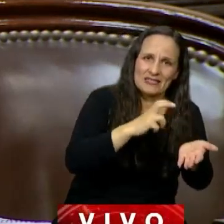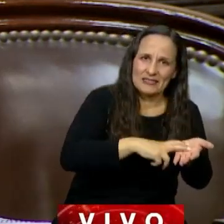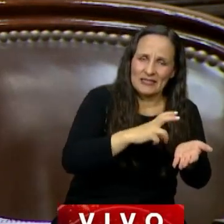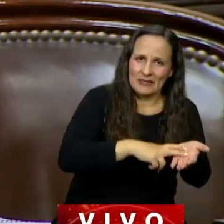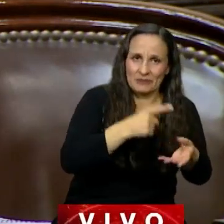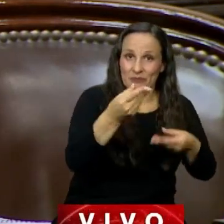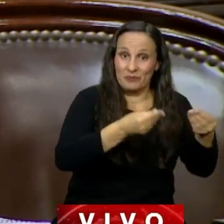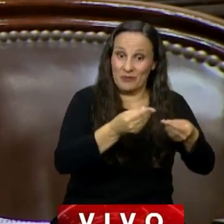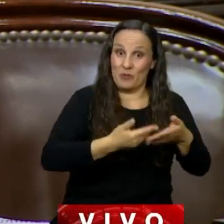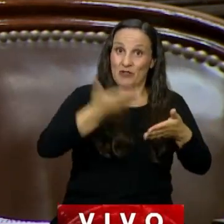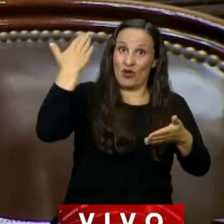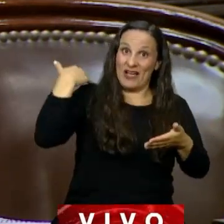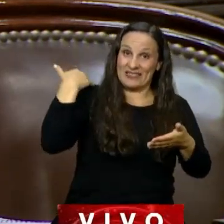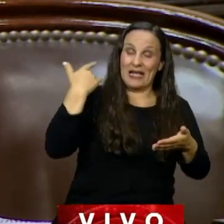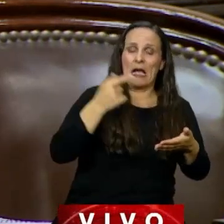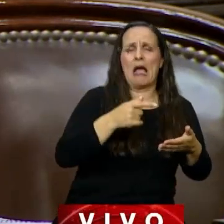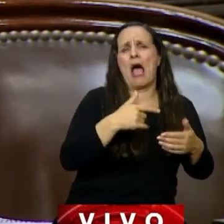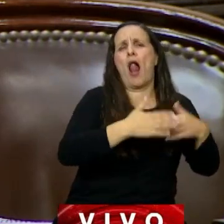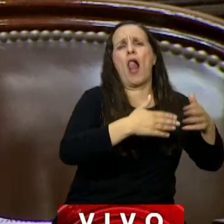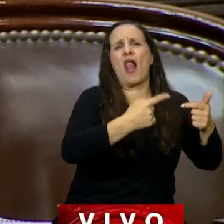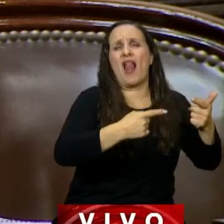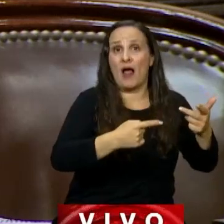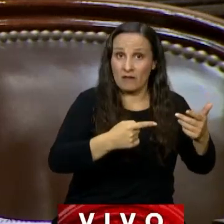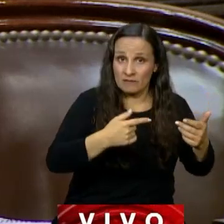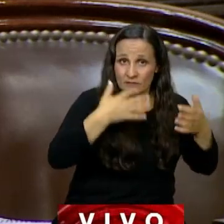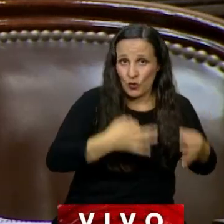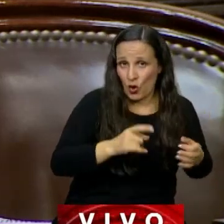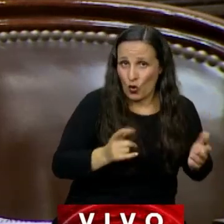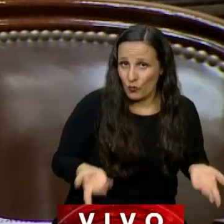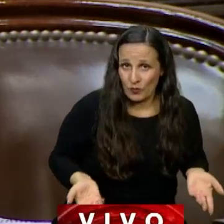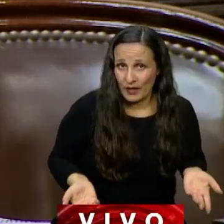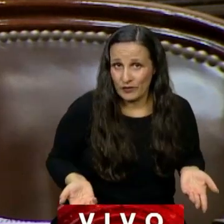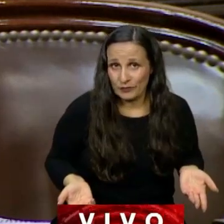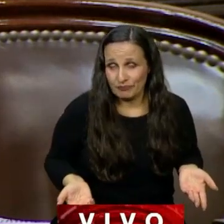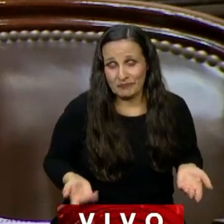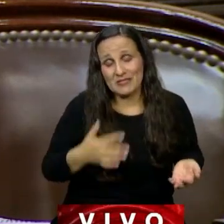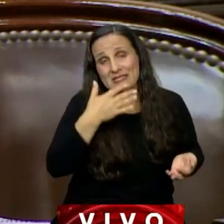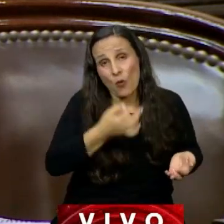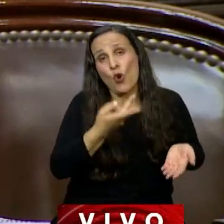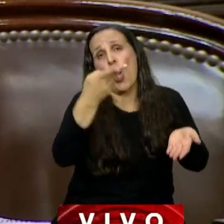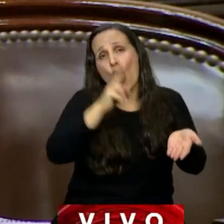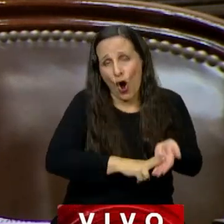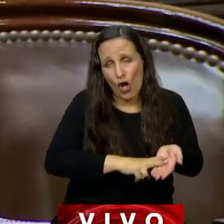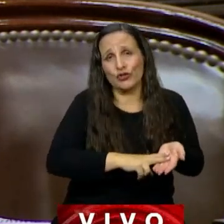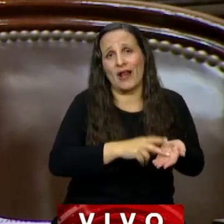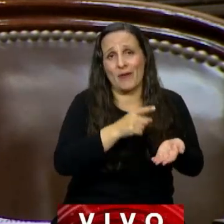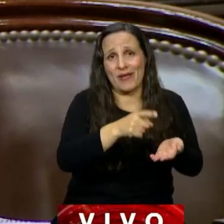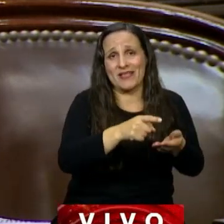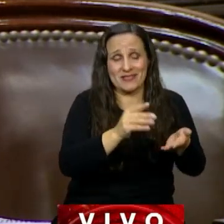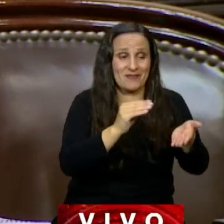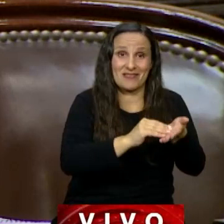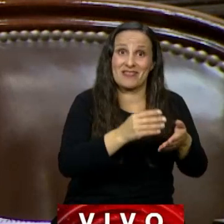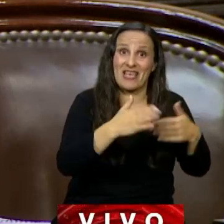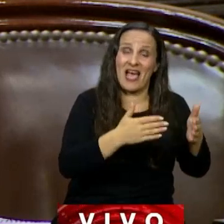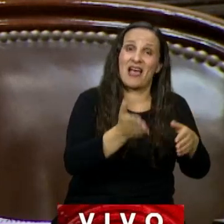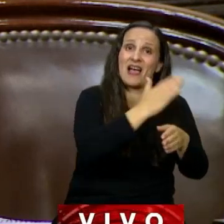el presupuesto anterior tenía un sinnúmero de obras y no se realizaron. Se va a repetir una obra que estaba contemplada,